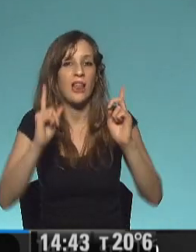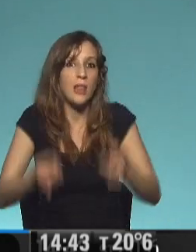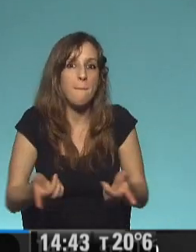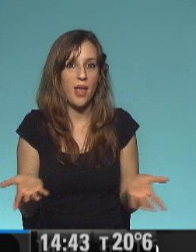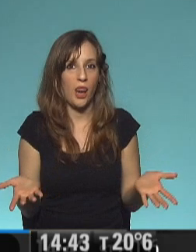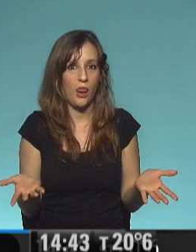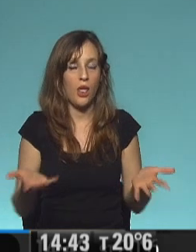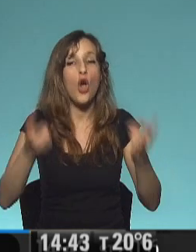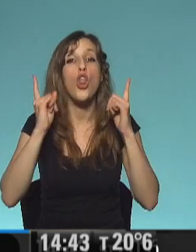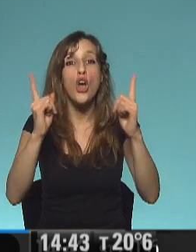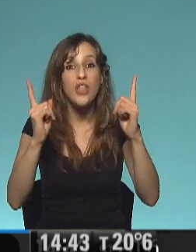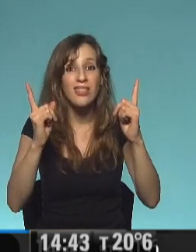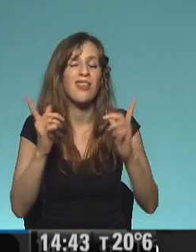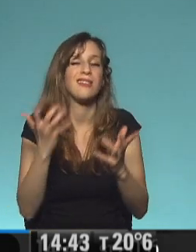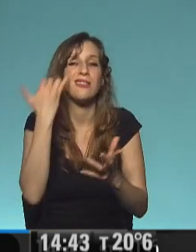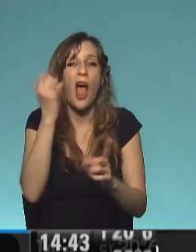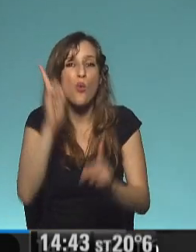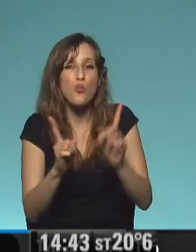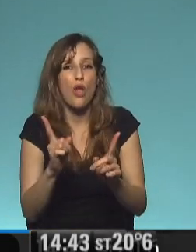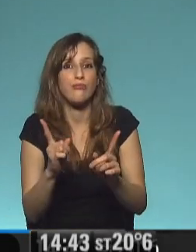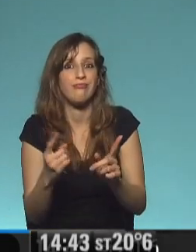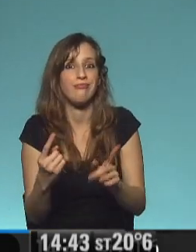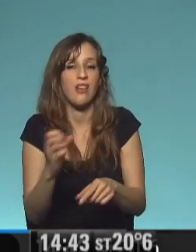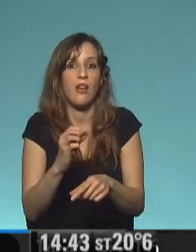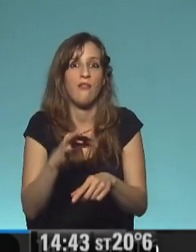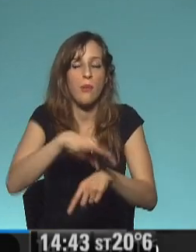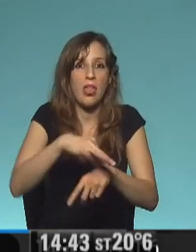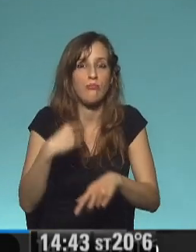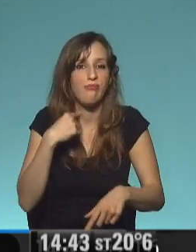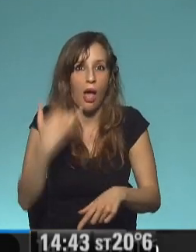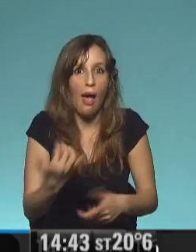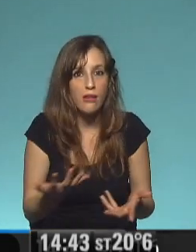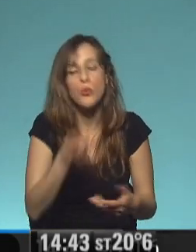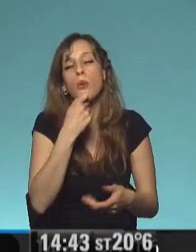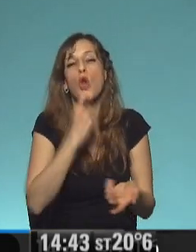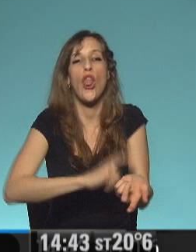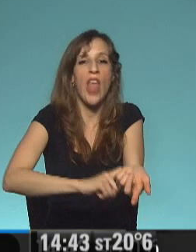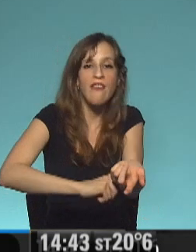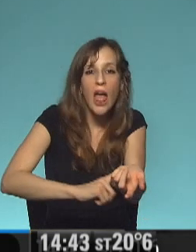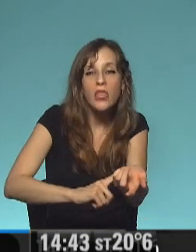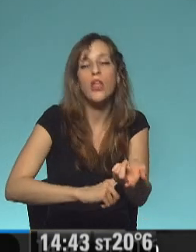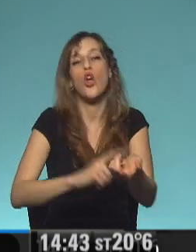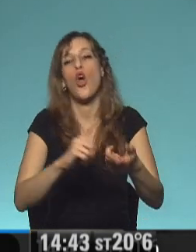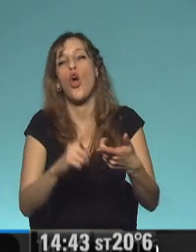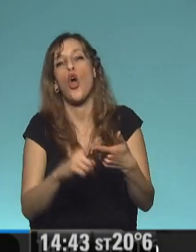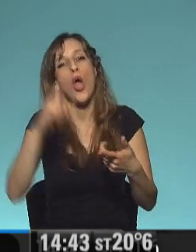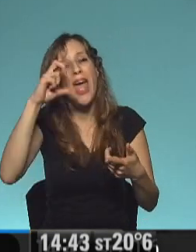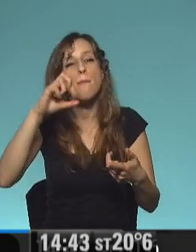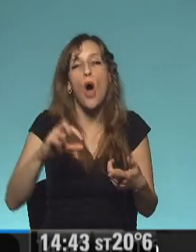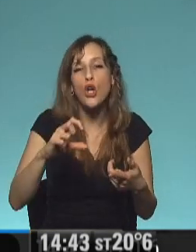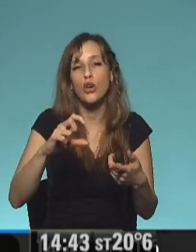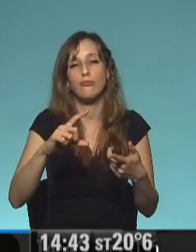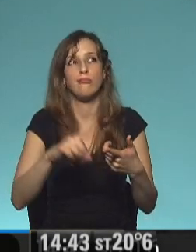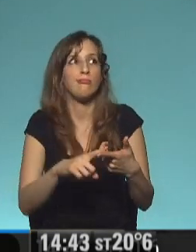arrastran enfermedades prevalentes. Un maestro diabético, un maestro con EPOC, un maestro con